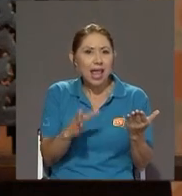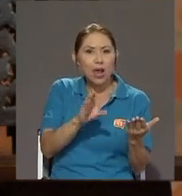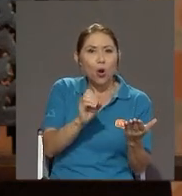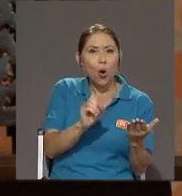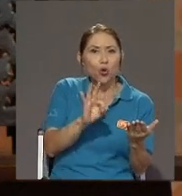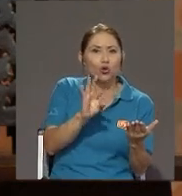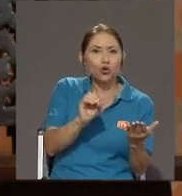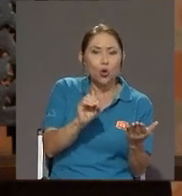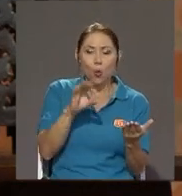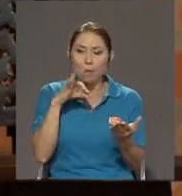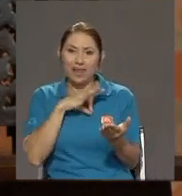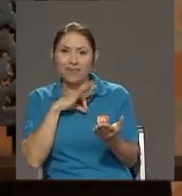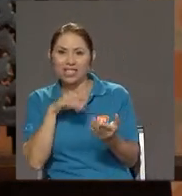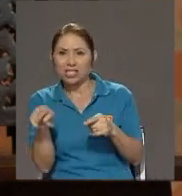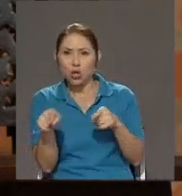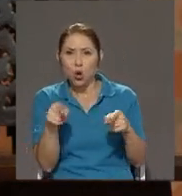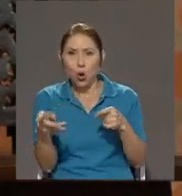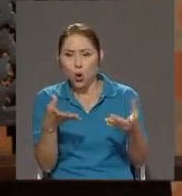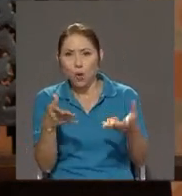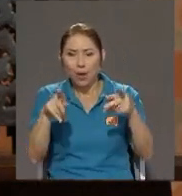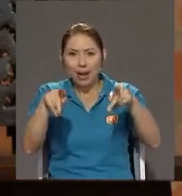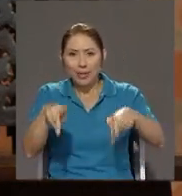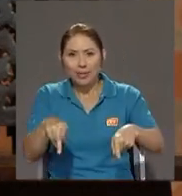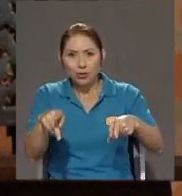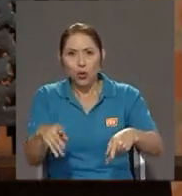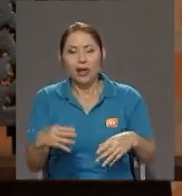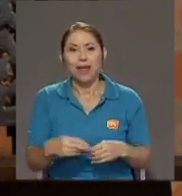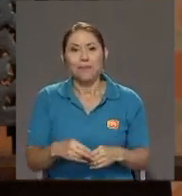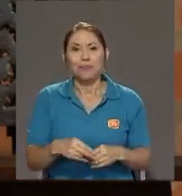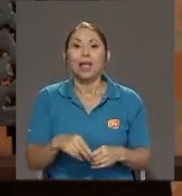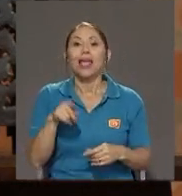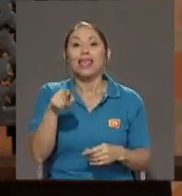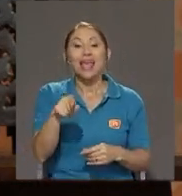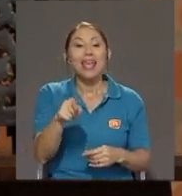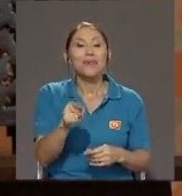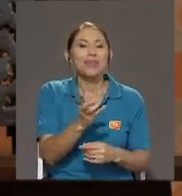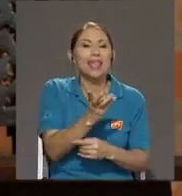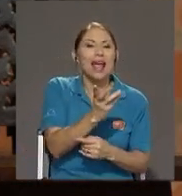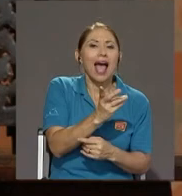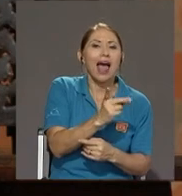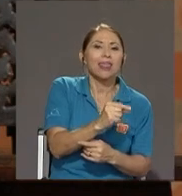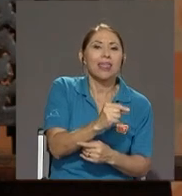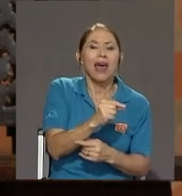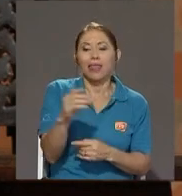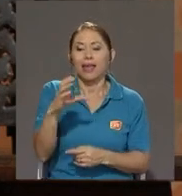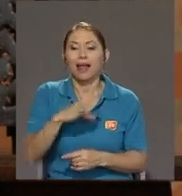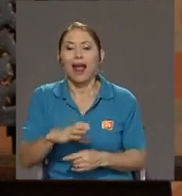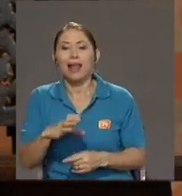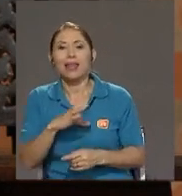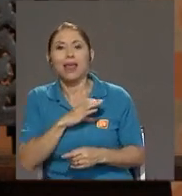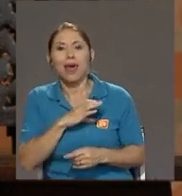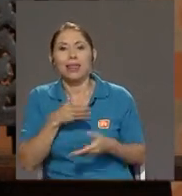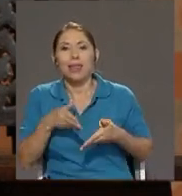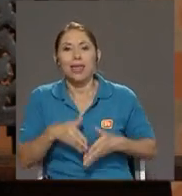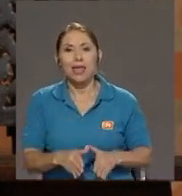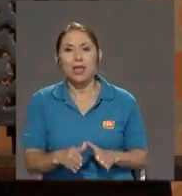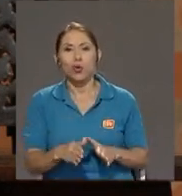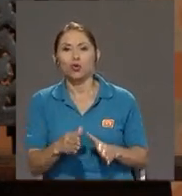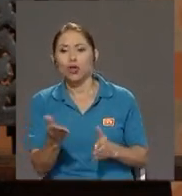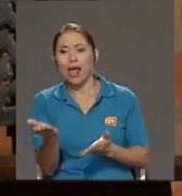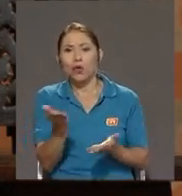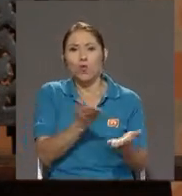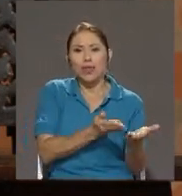¿verdad? Y hay un intercambio entre la cantidad y la calidad de hijas o hijos que una quisiera